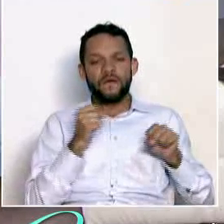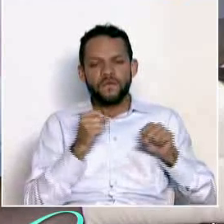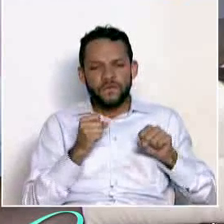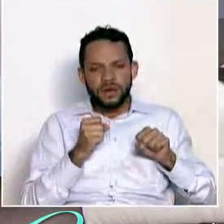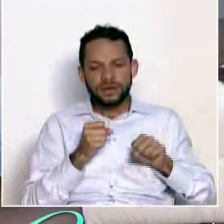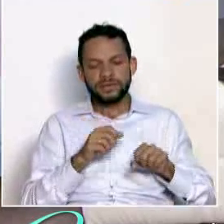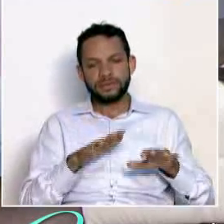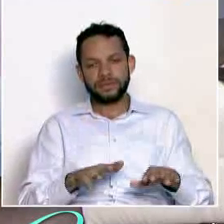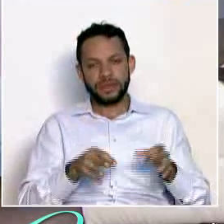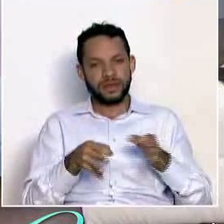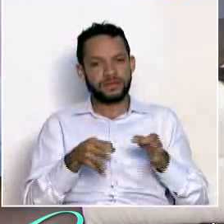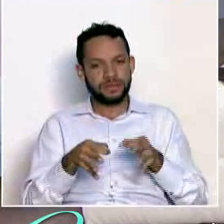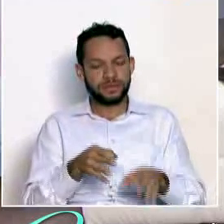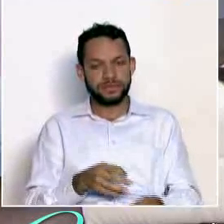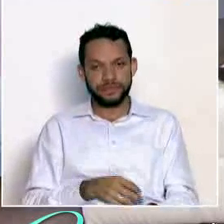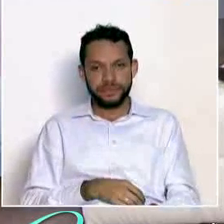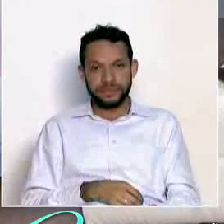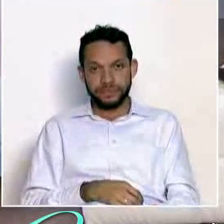de todo este proceso.